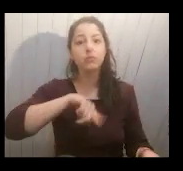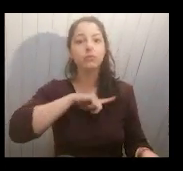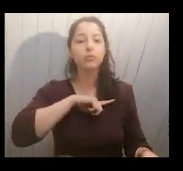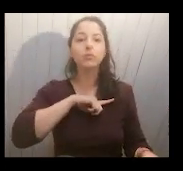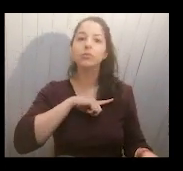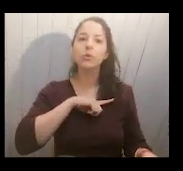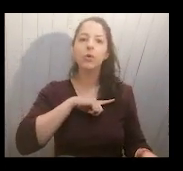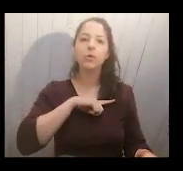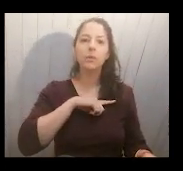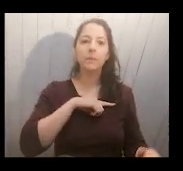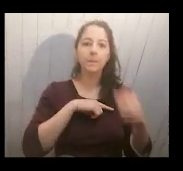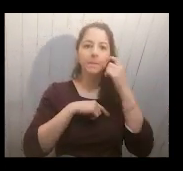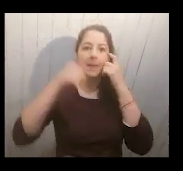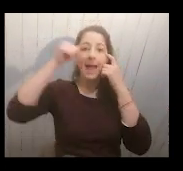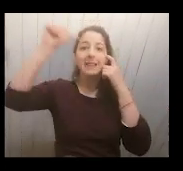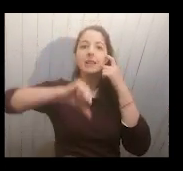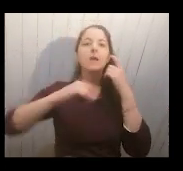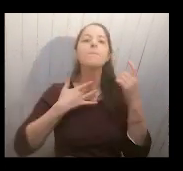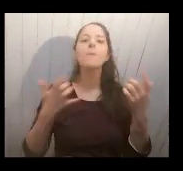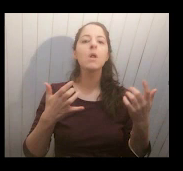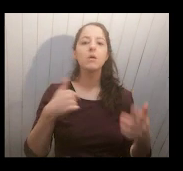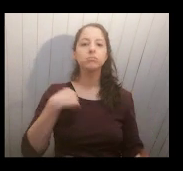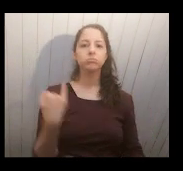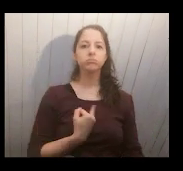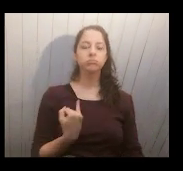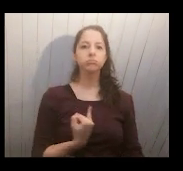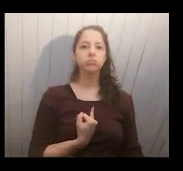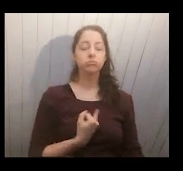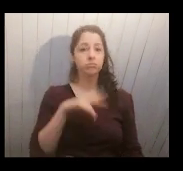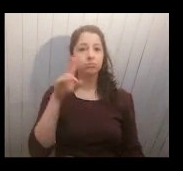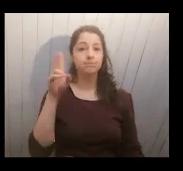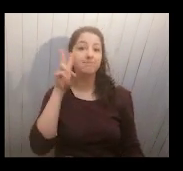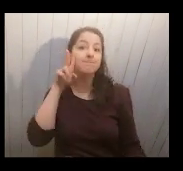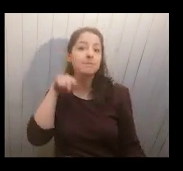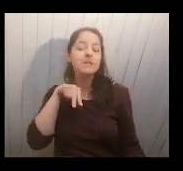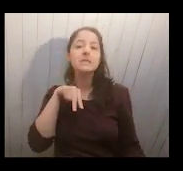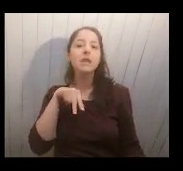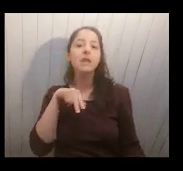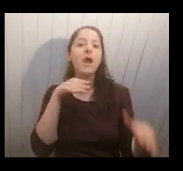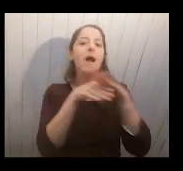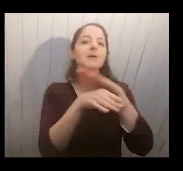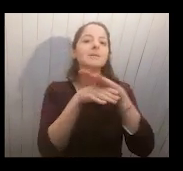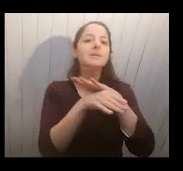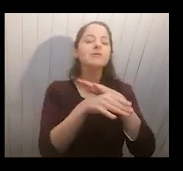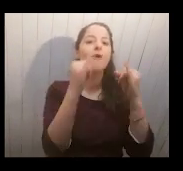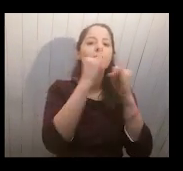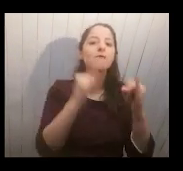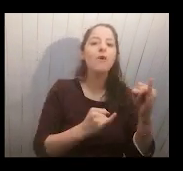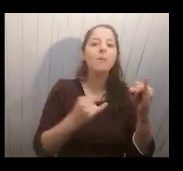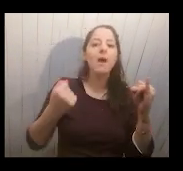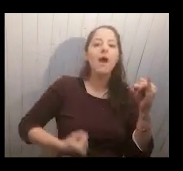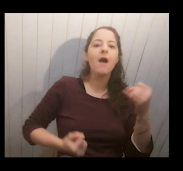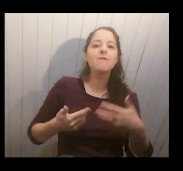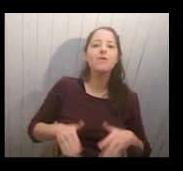aún en la pandemia. Hoy, debido a la criminalización por ejercer autonomía sobre nuestros cuerpos,